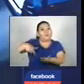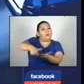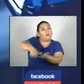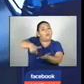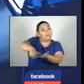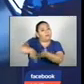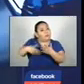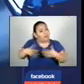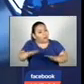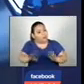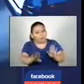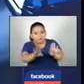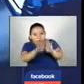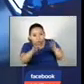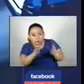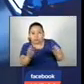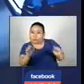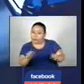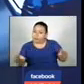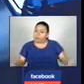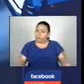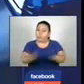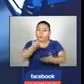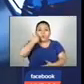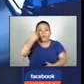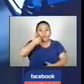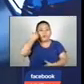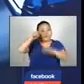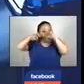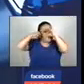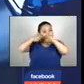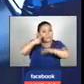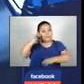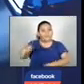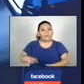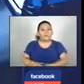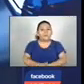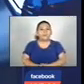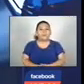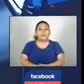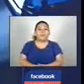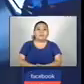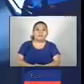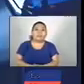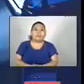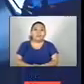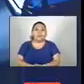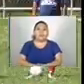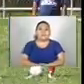recientemente se han puesto a la disposición de la juventud en la zona. Nuestro canal Aliado nos amplía más.